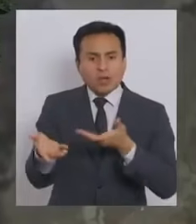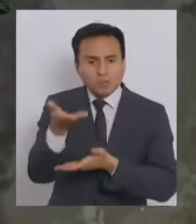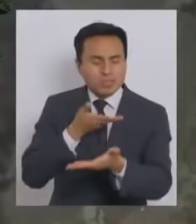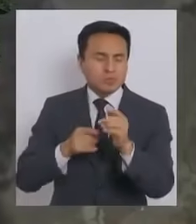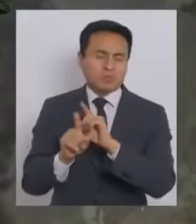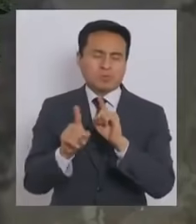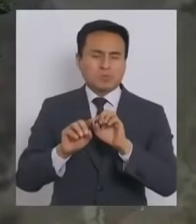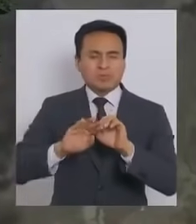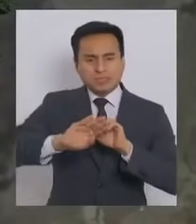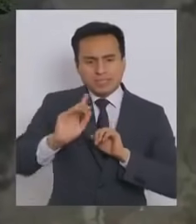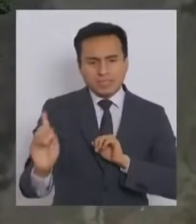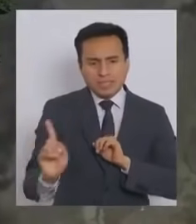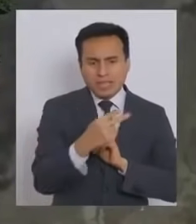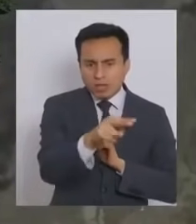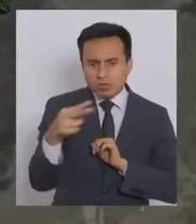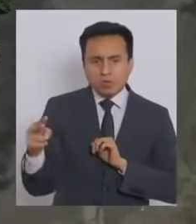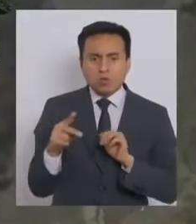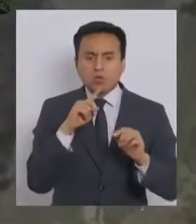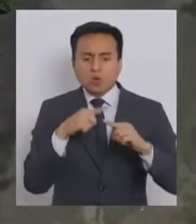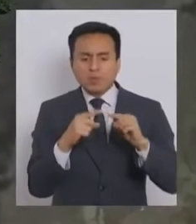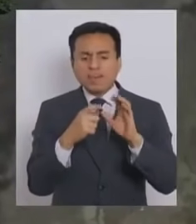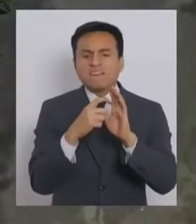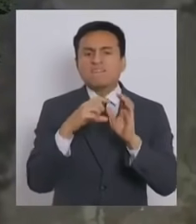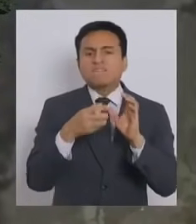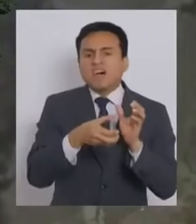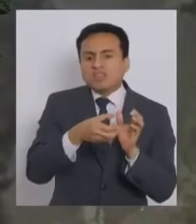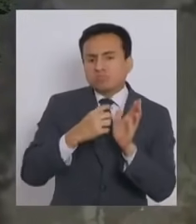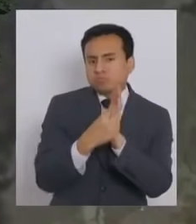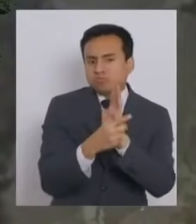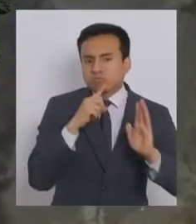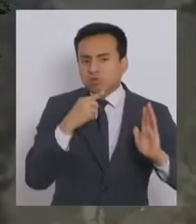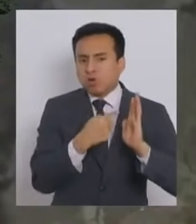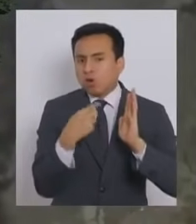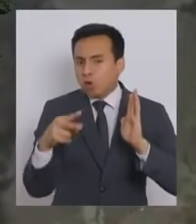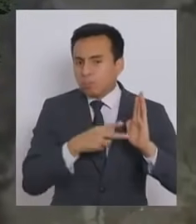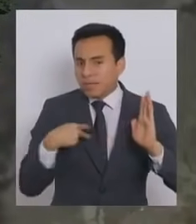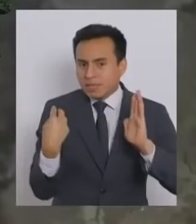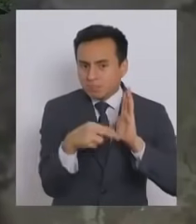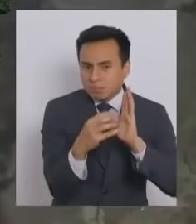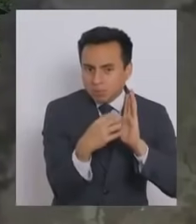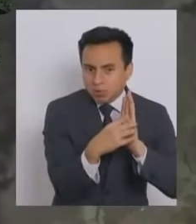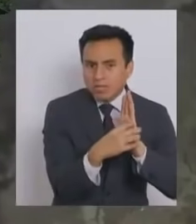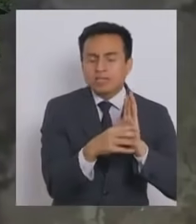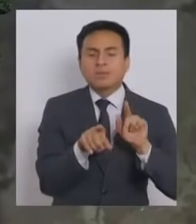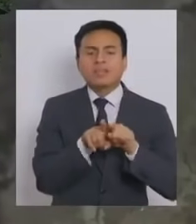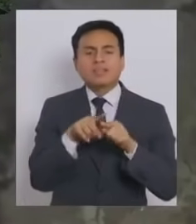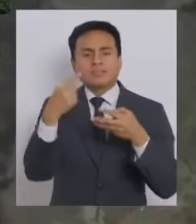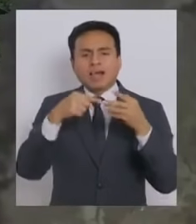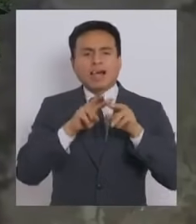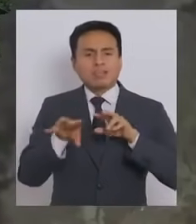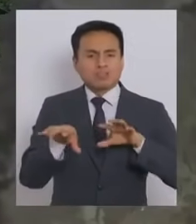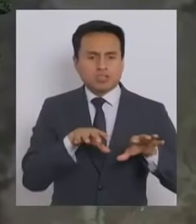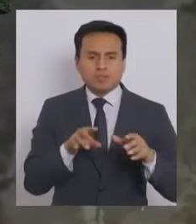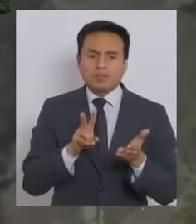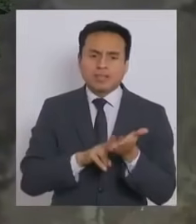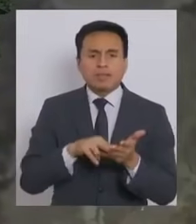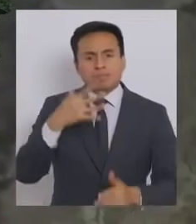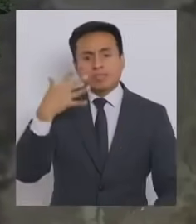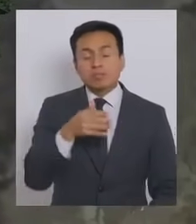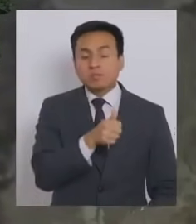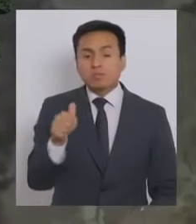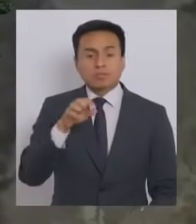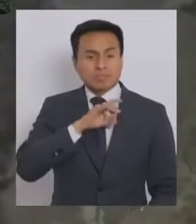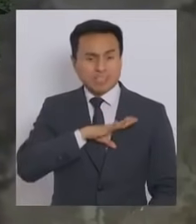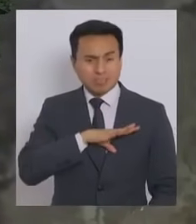el poder poner su propio nombre, digamos, en los vasos, y así una serie de cosas que ya se han indicado en distintas acciones, pero que es muy importante que todos los